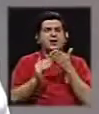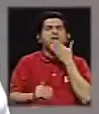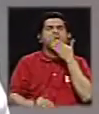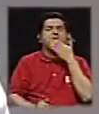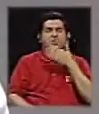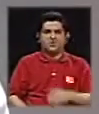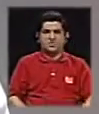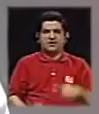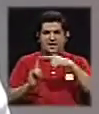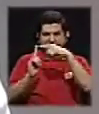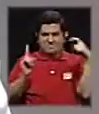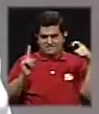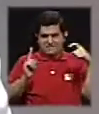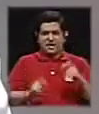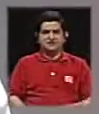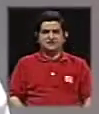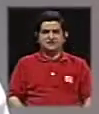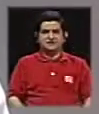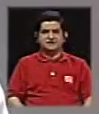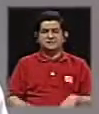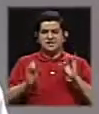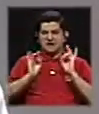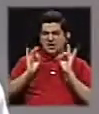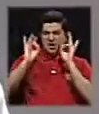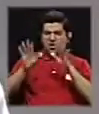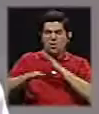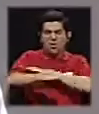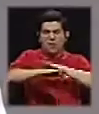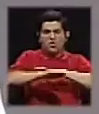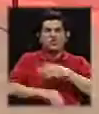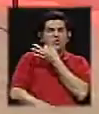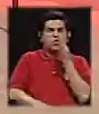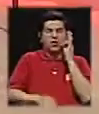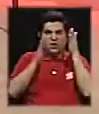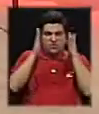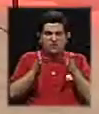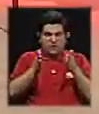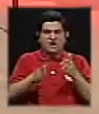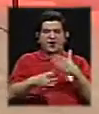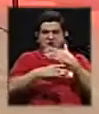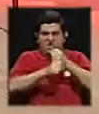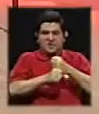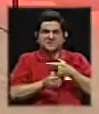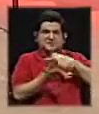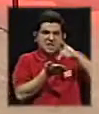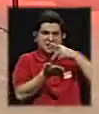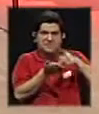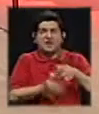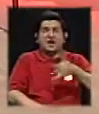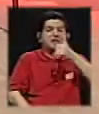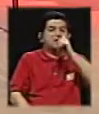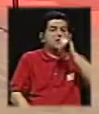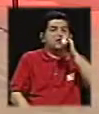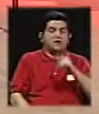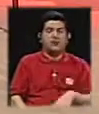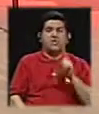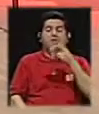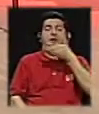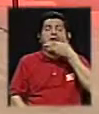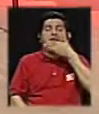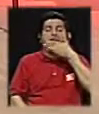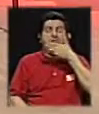va desde el racismo que puede ejercer un finquero pagándole con licor a un